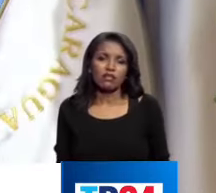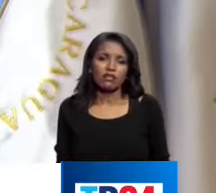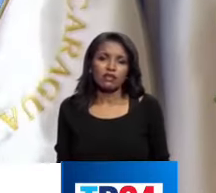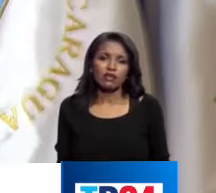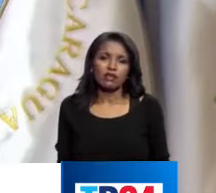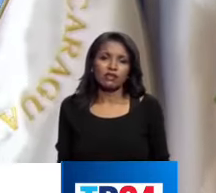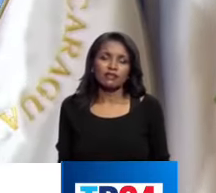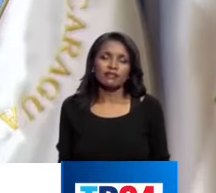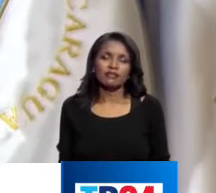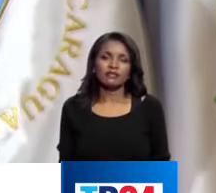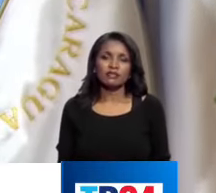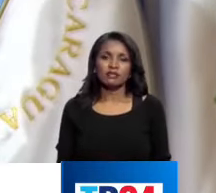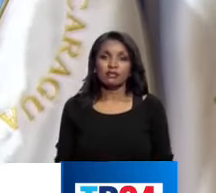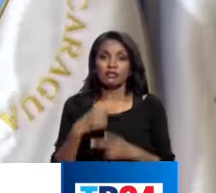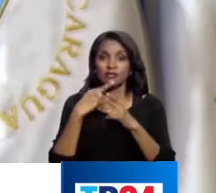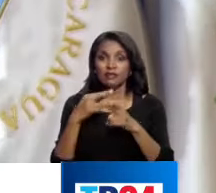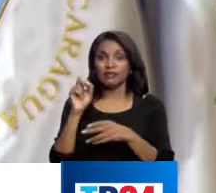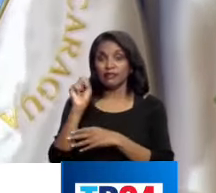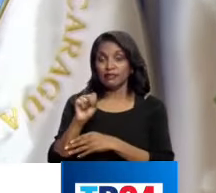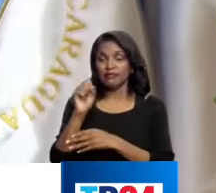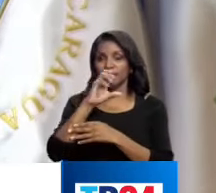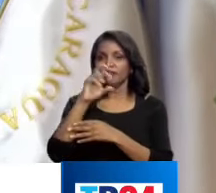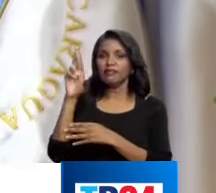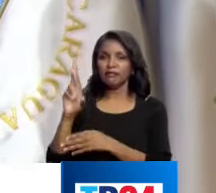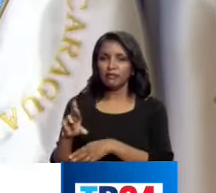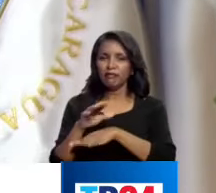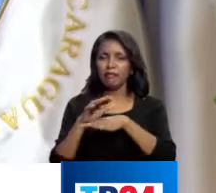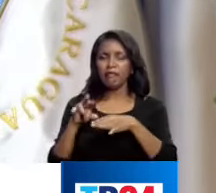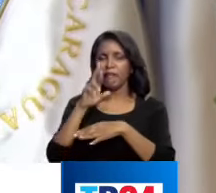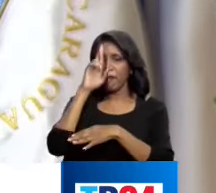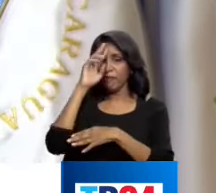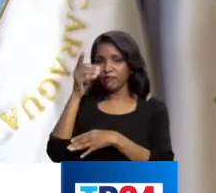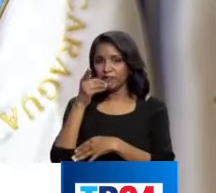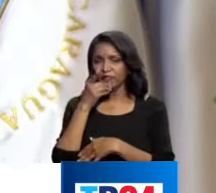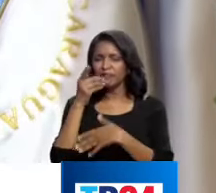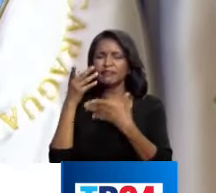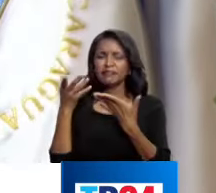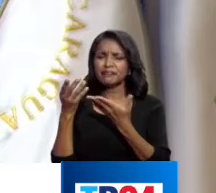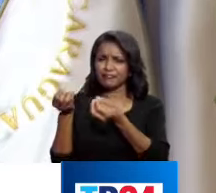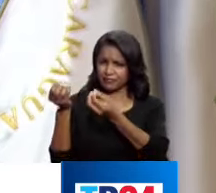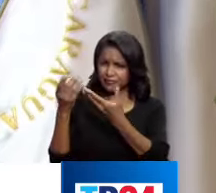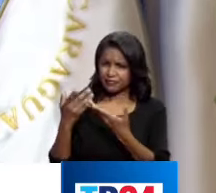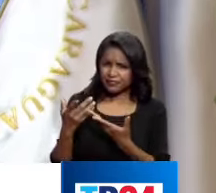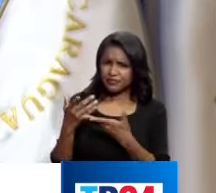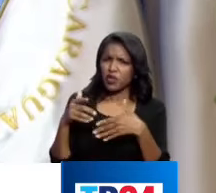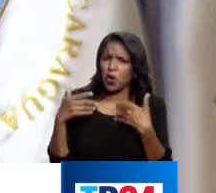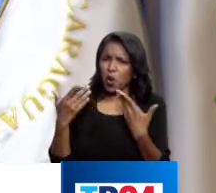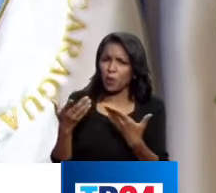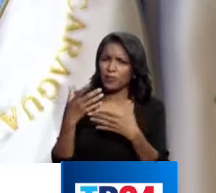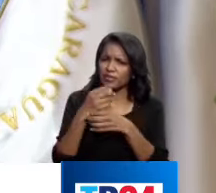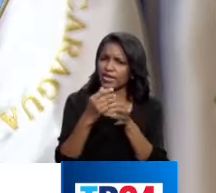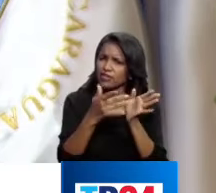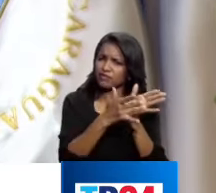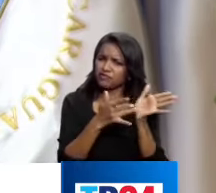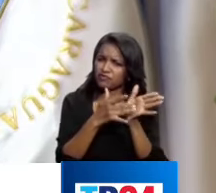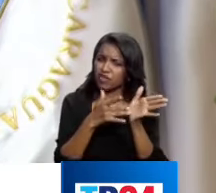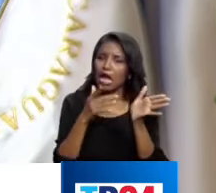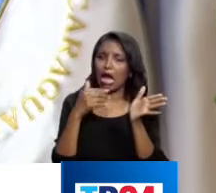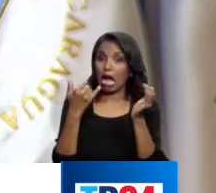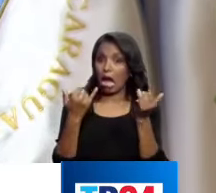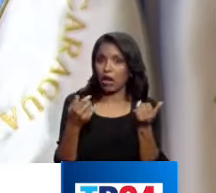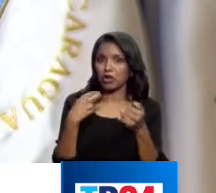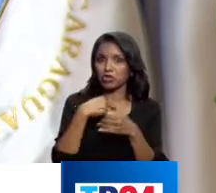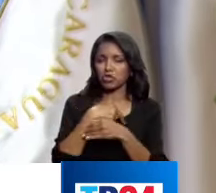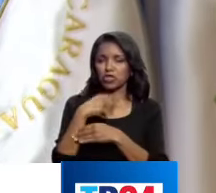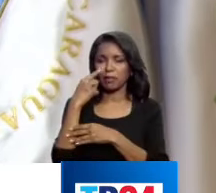hemos comunicado con las autoridades de Costa Rica y de República Dominicana para que nos brinden la cooperación bilateral desde